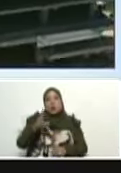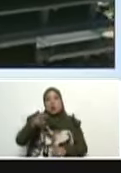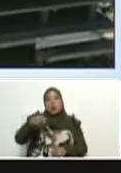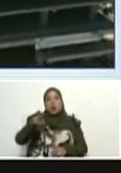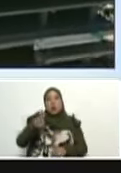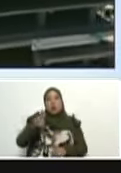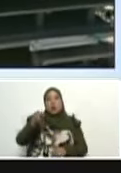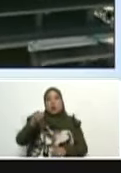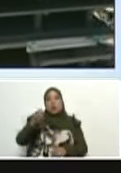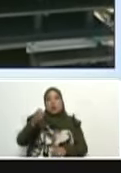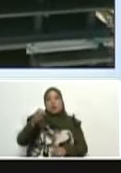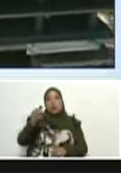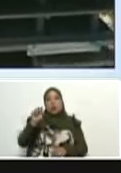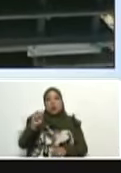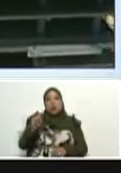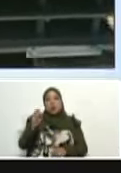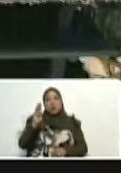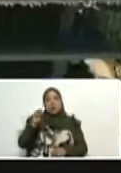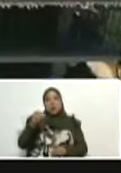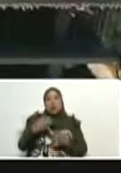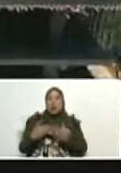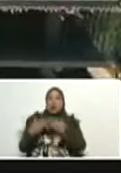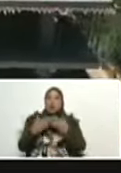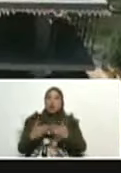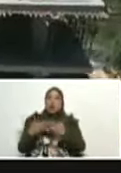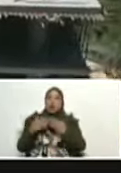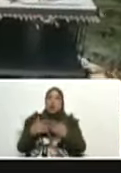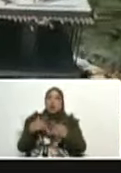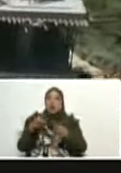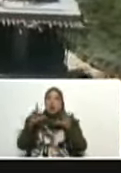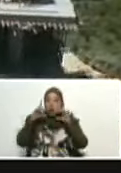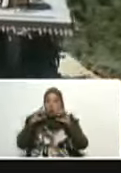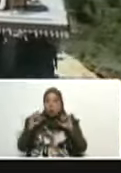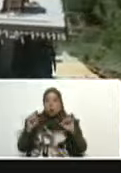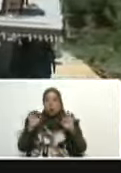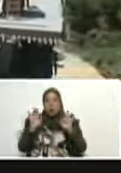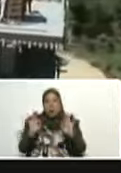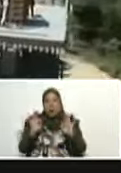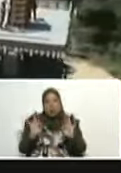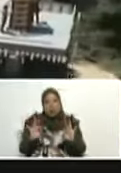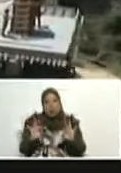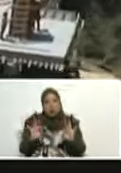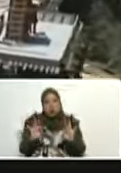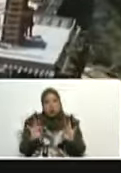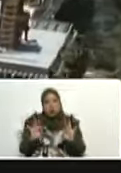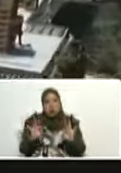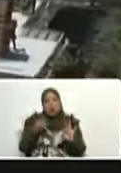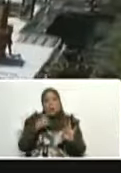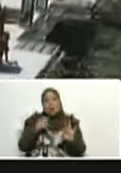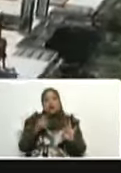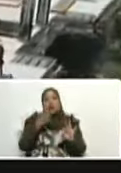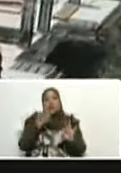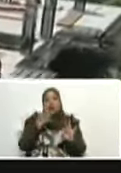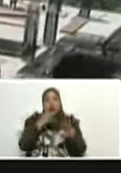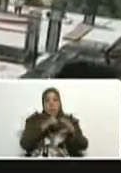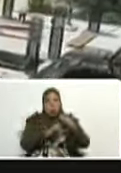Morán, para el estudio de máximo nivel y especialización.